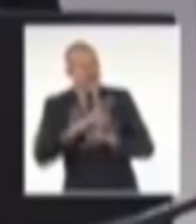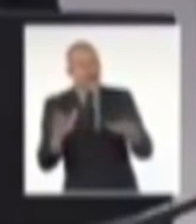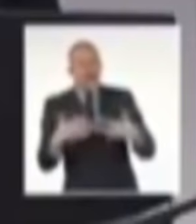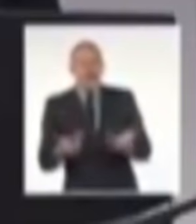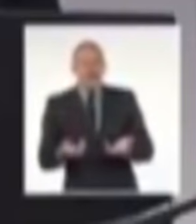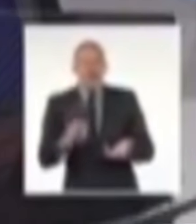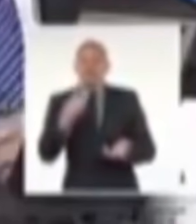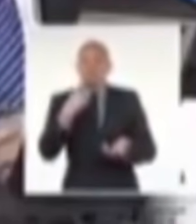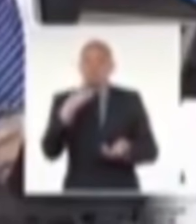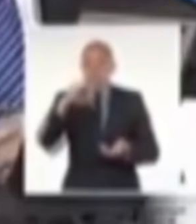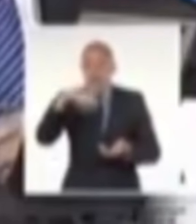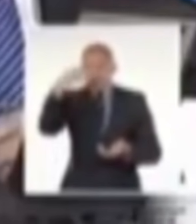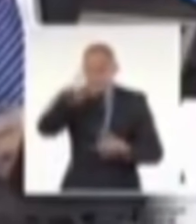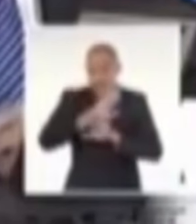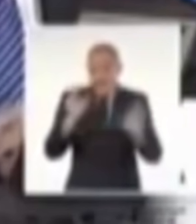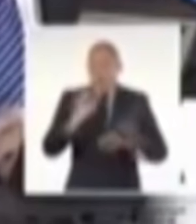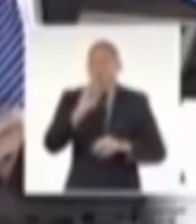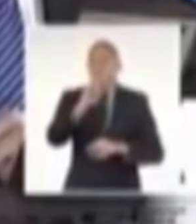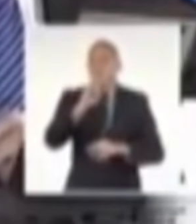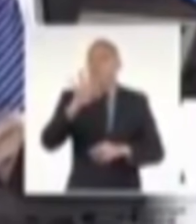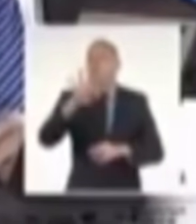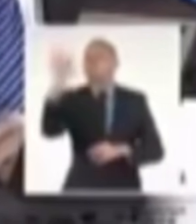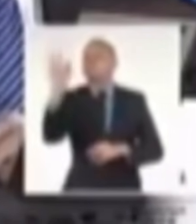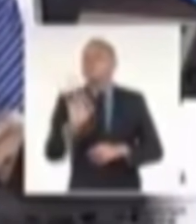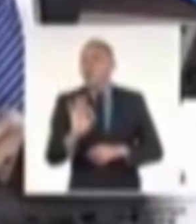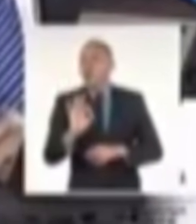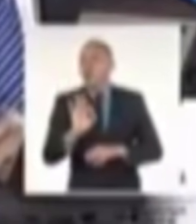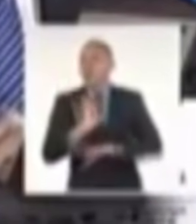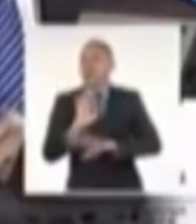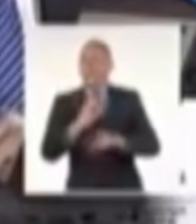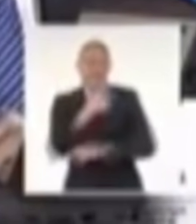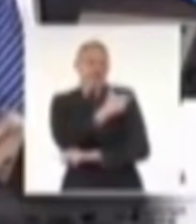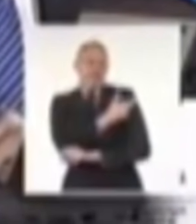una dosis. Estamos en estos minutos